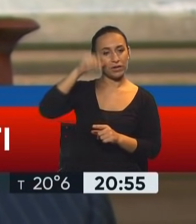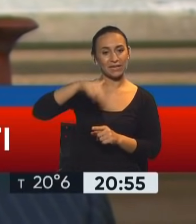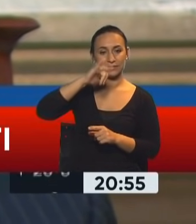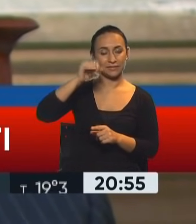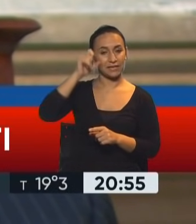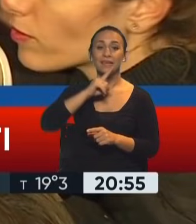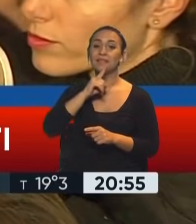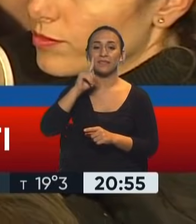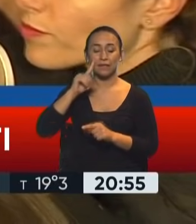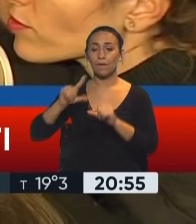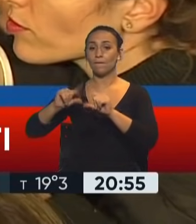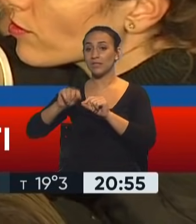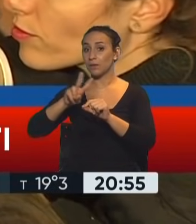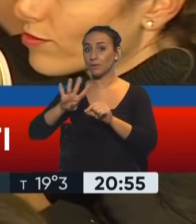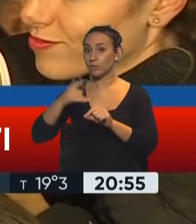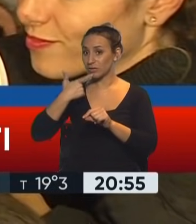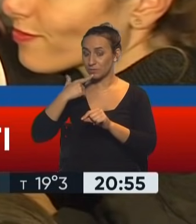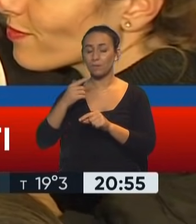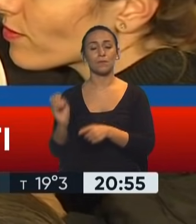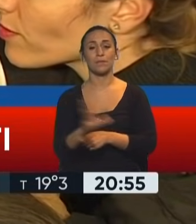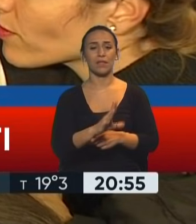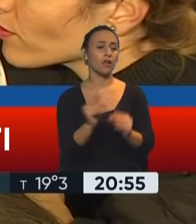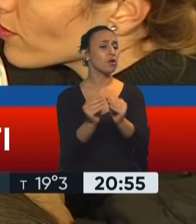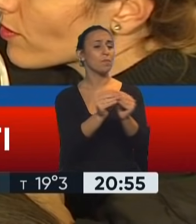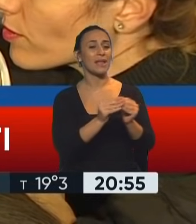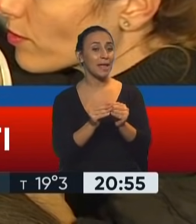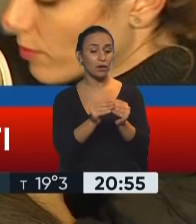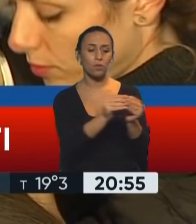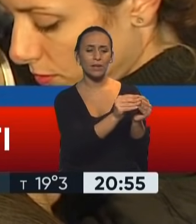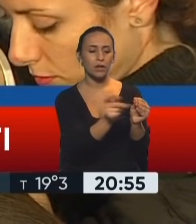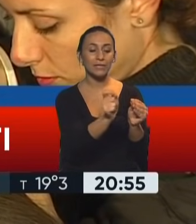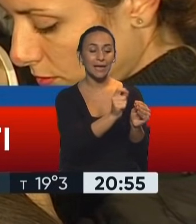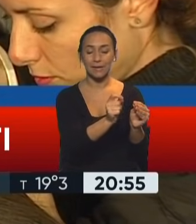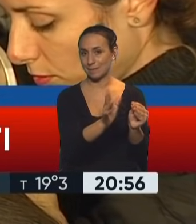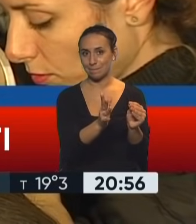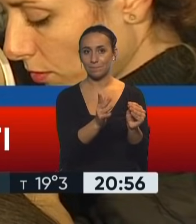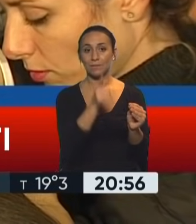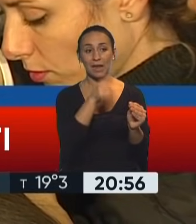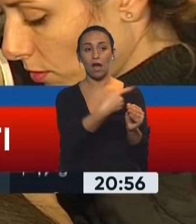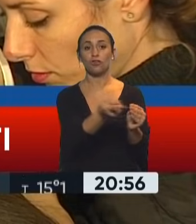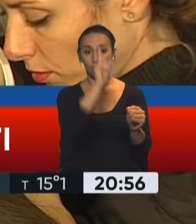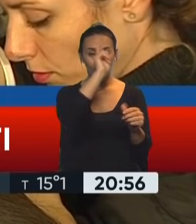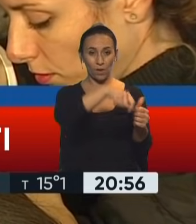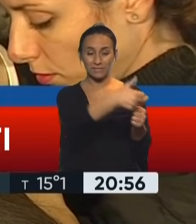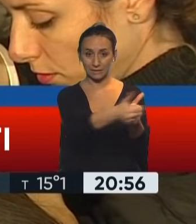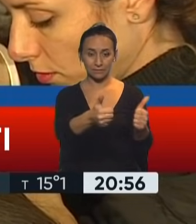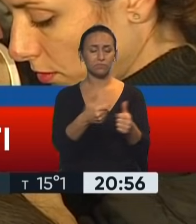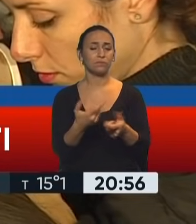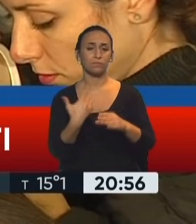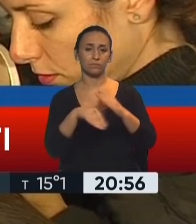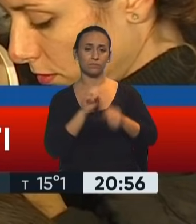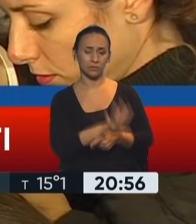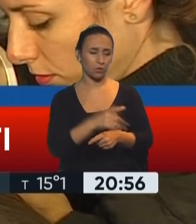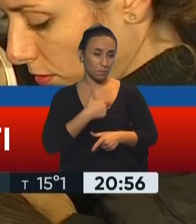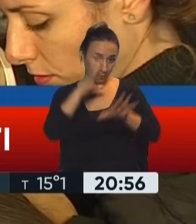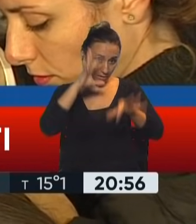Estimados 24 colegas, de dice, septiembre. no sabemos a quién se lo Estimado manda. colega, supuestamente está hablándole a los otros jueces, ¿verdad? Habiendo tomado